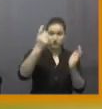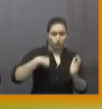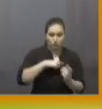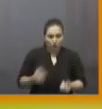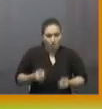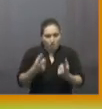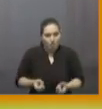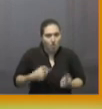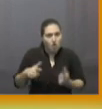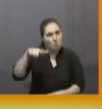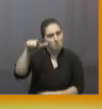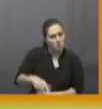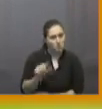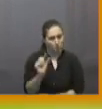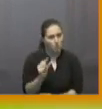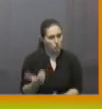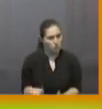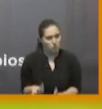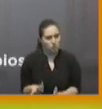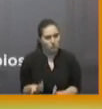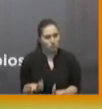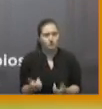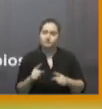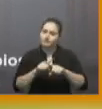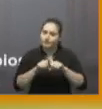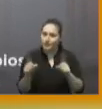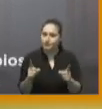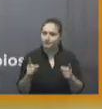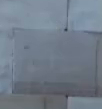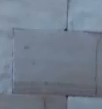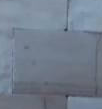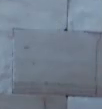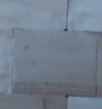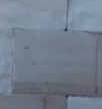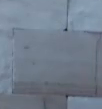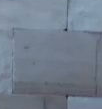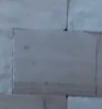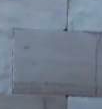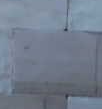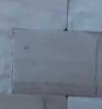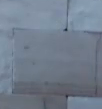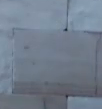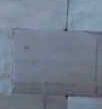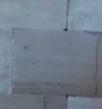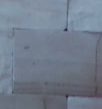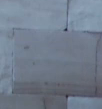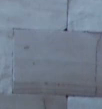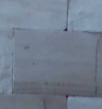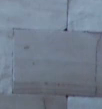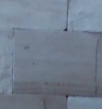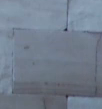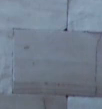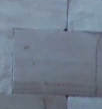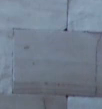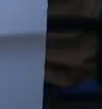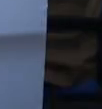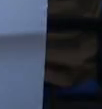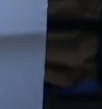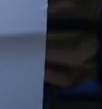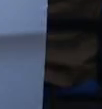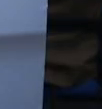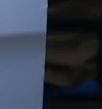población ver de qué otra manera se consiguen esos fondos que el estado necesita bien gracias José Manuel